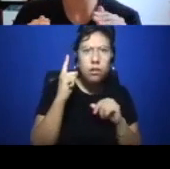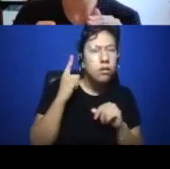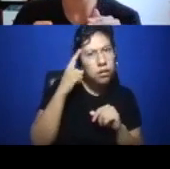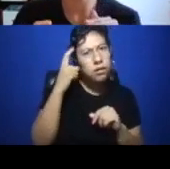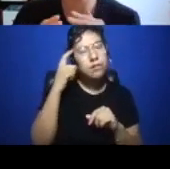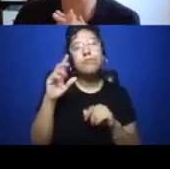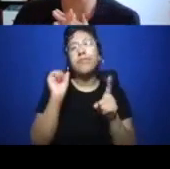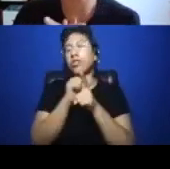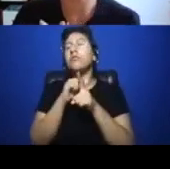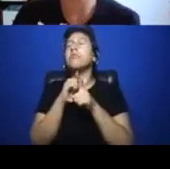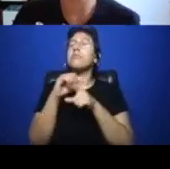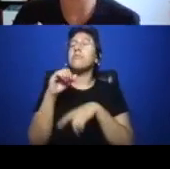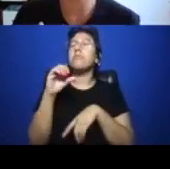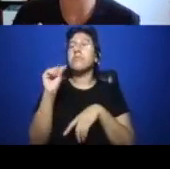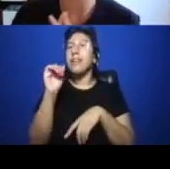y también por...